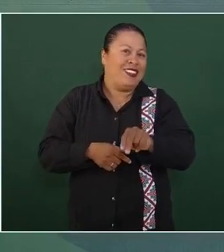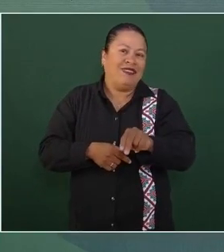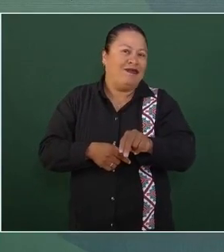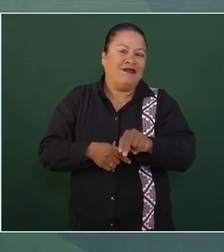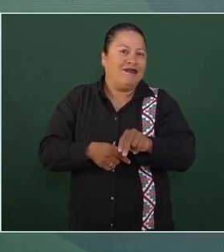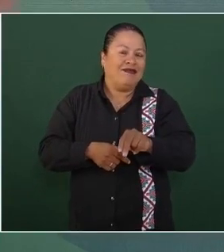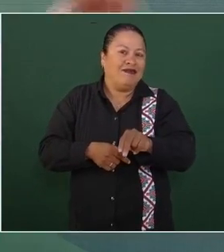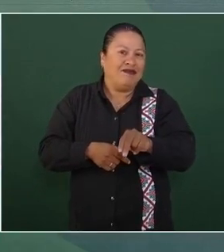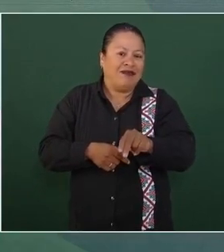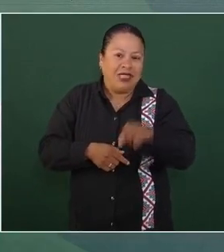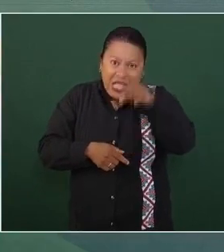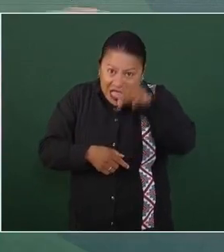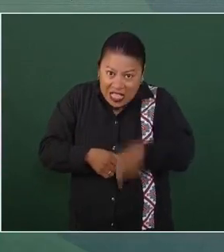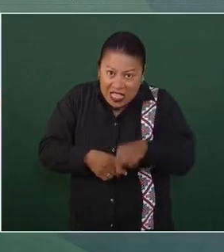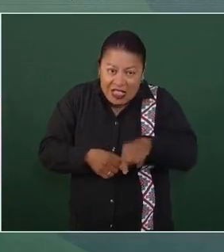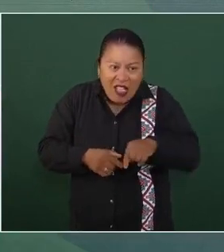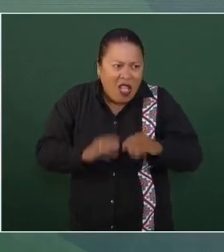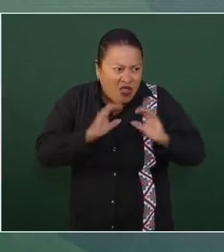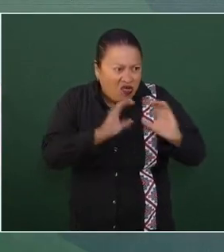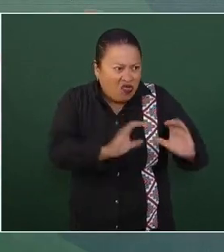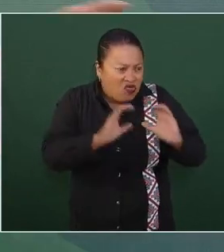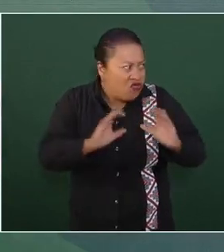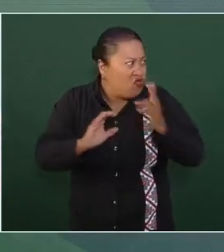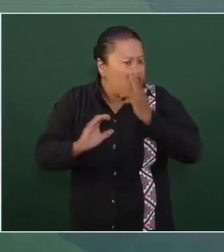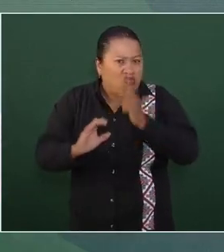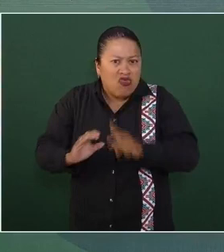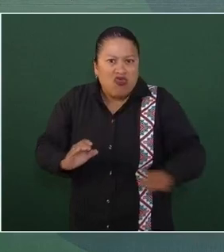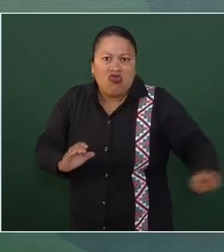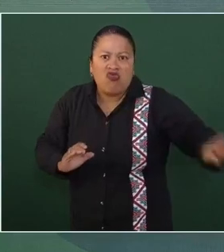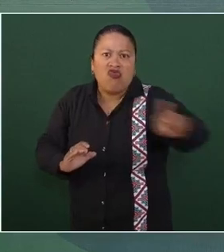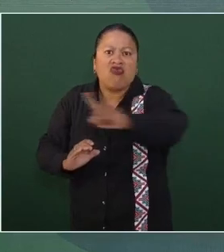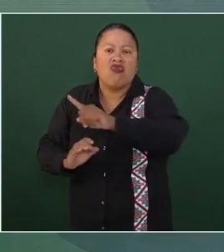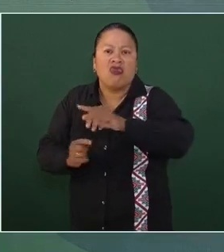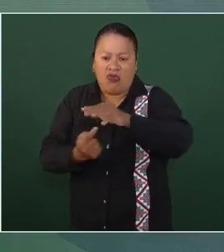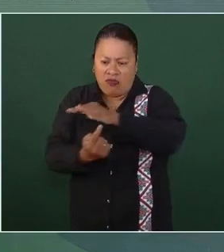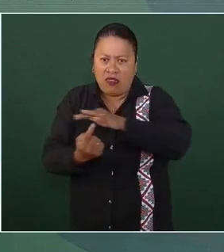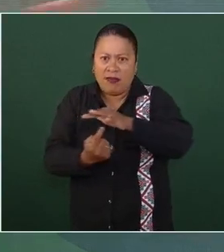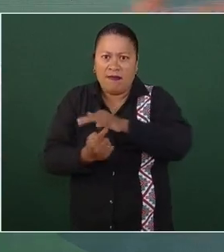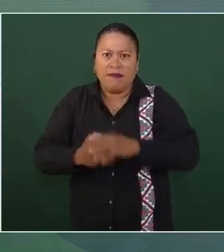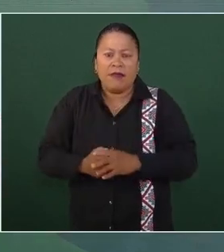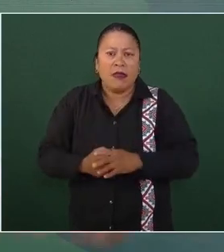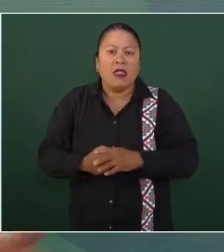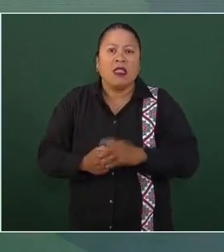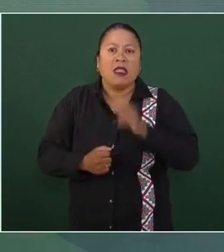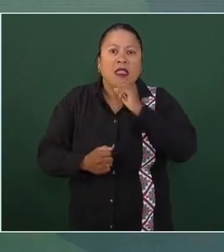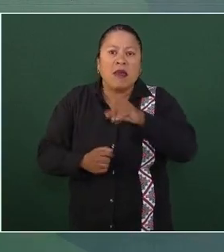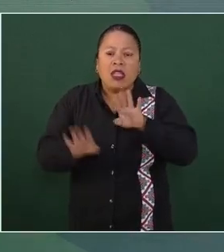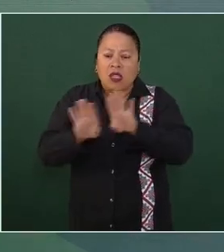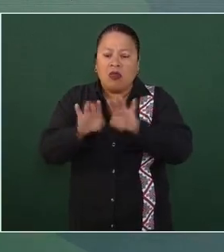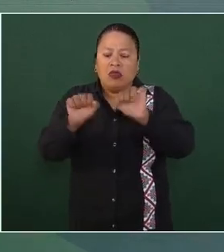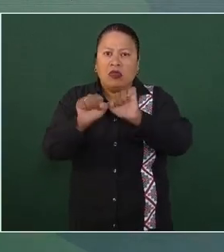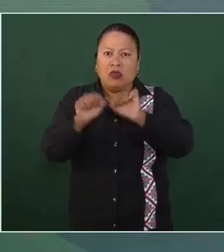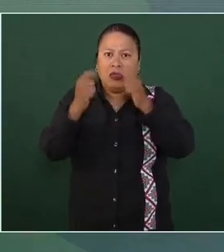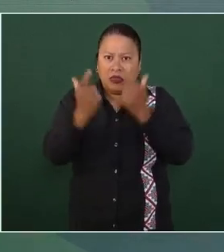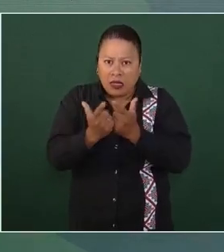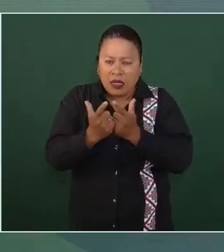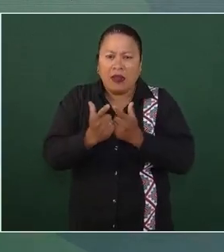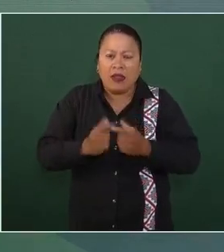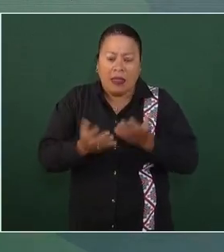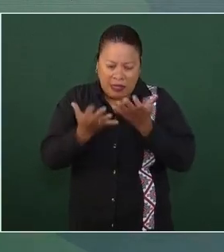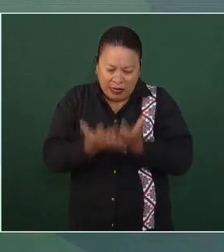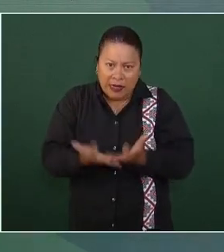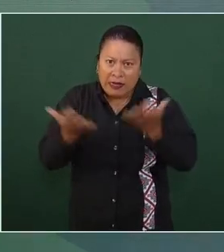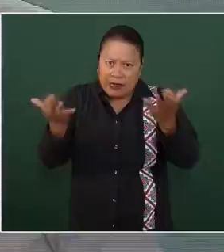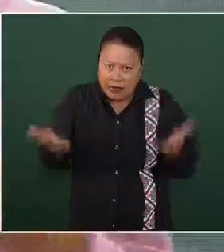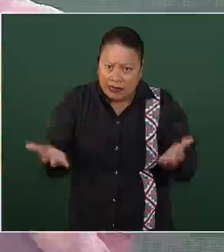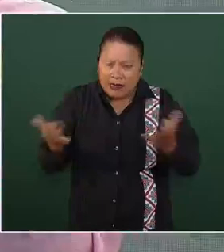aquí se conservó la propiedad comunal y la propiedad social de la tierra